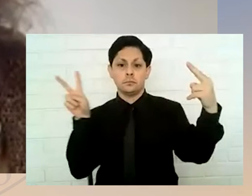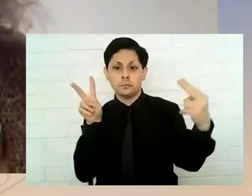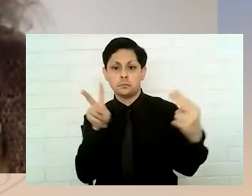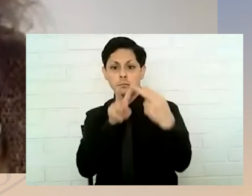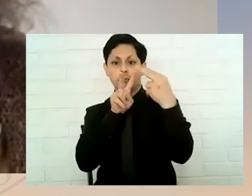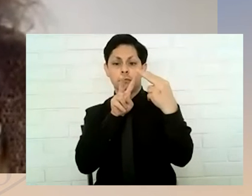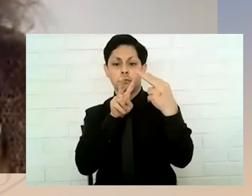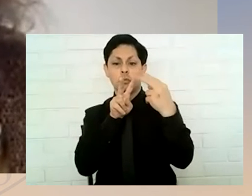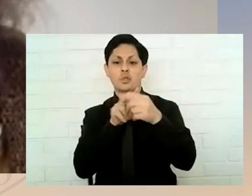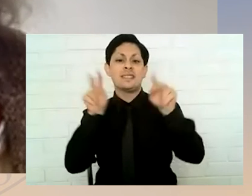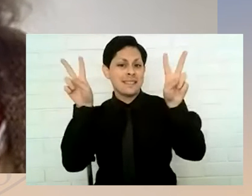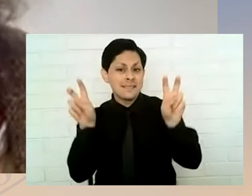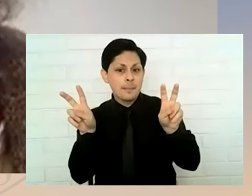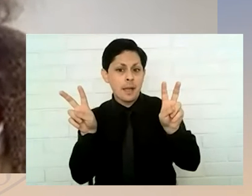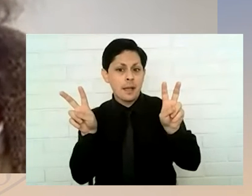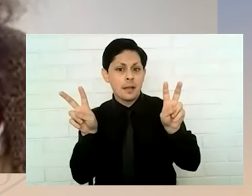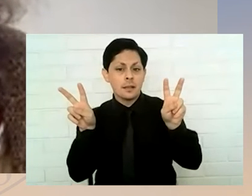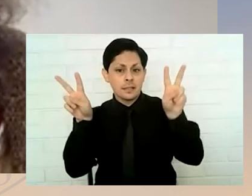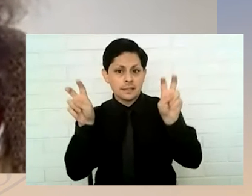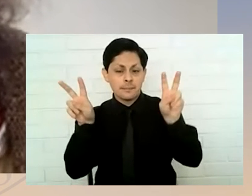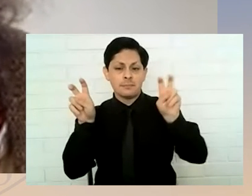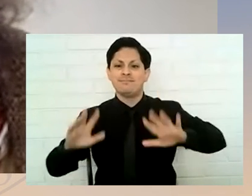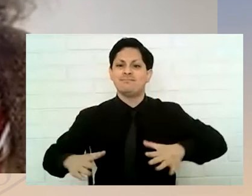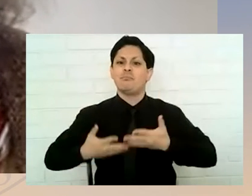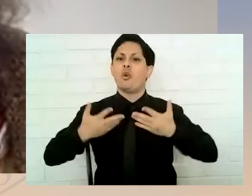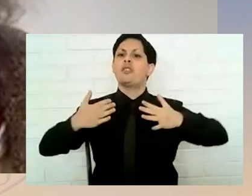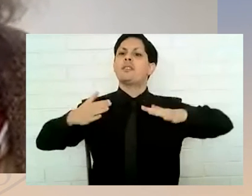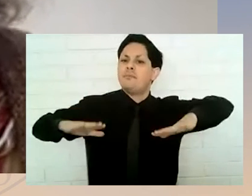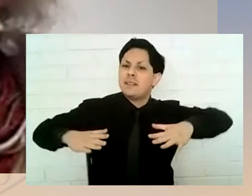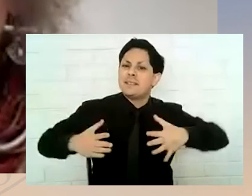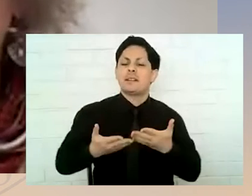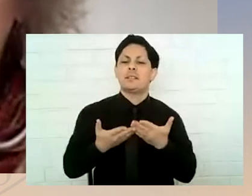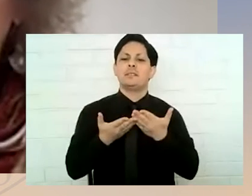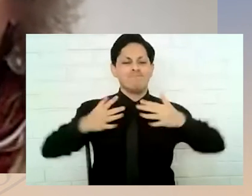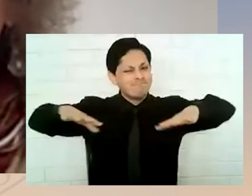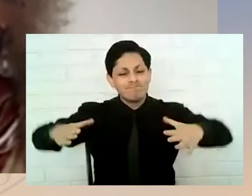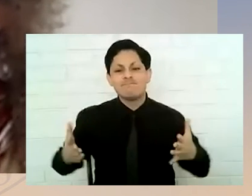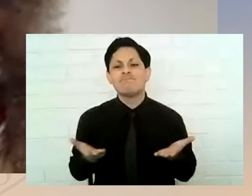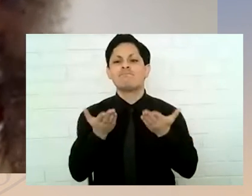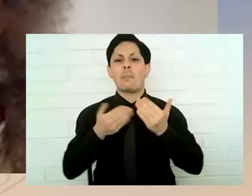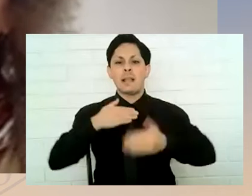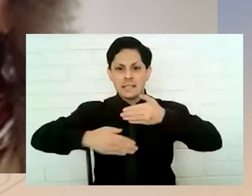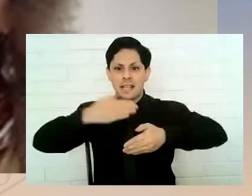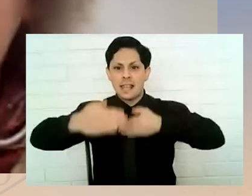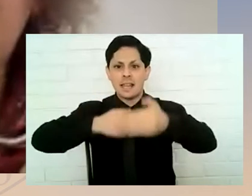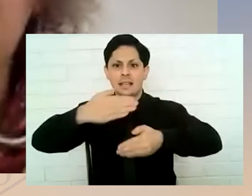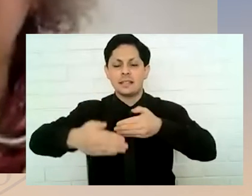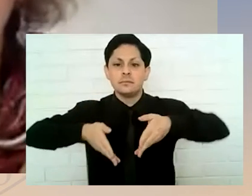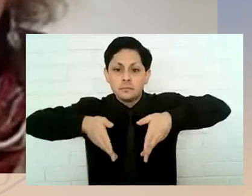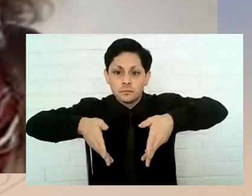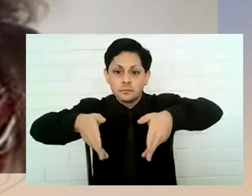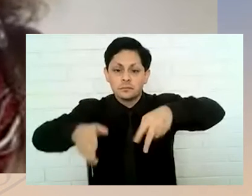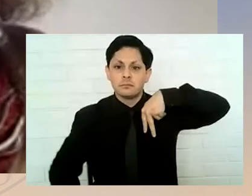tema, ¿no es cierto?, que nos ha siempre motivado e impulsado para seguir adelante. A